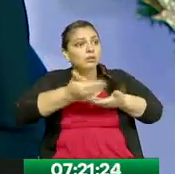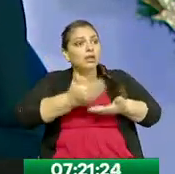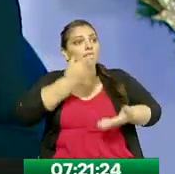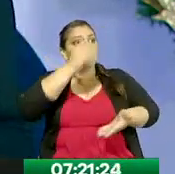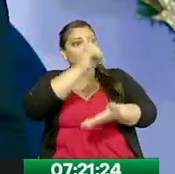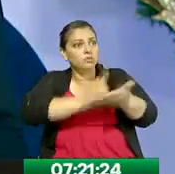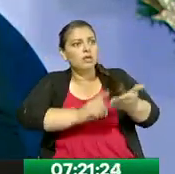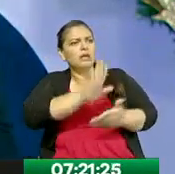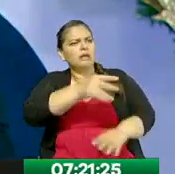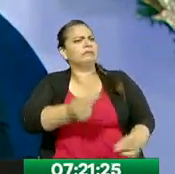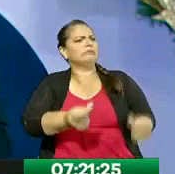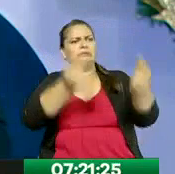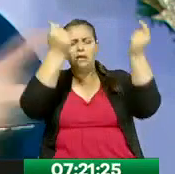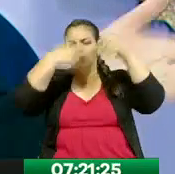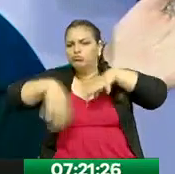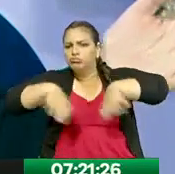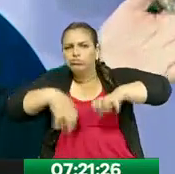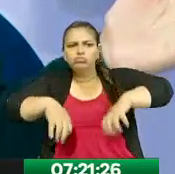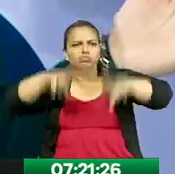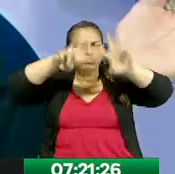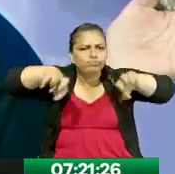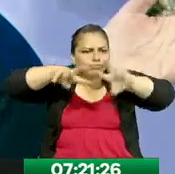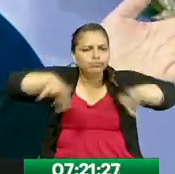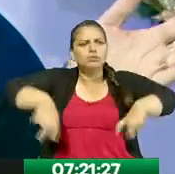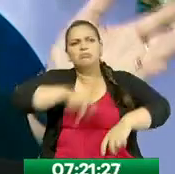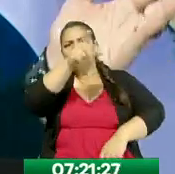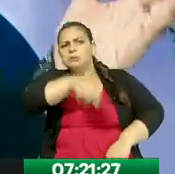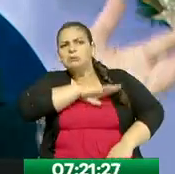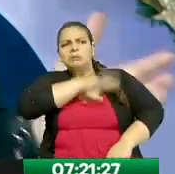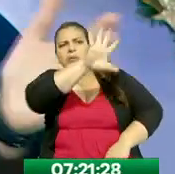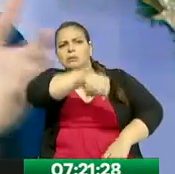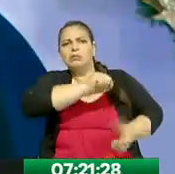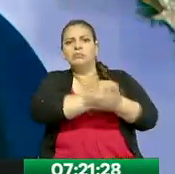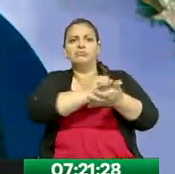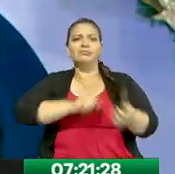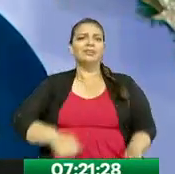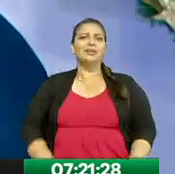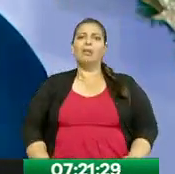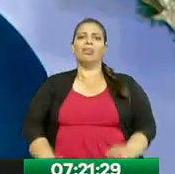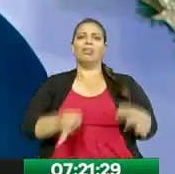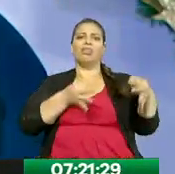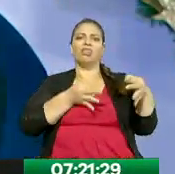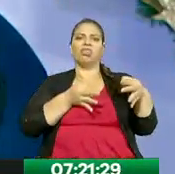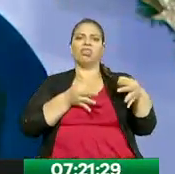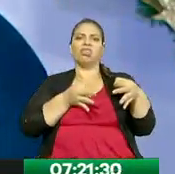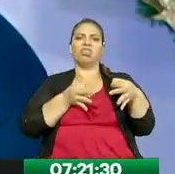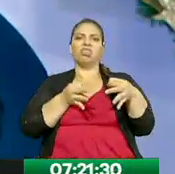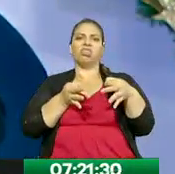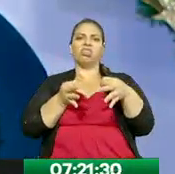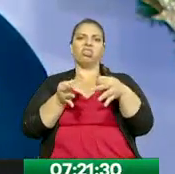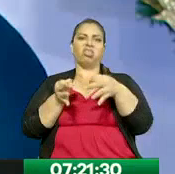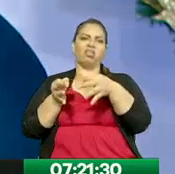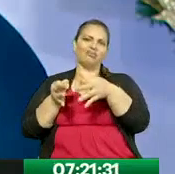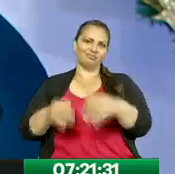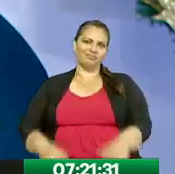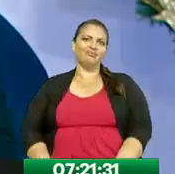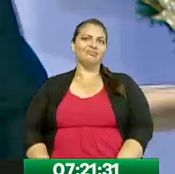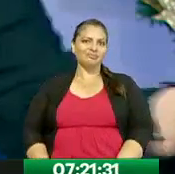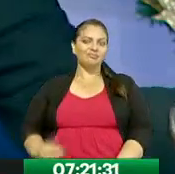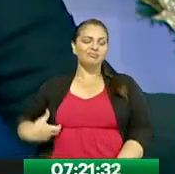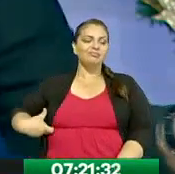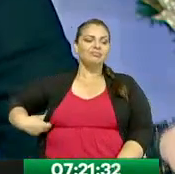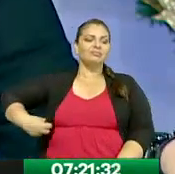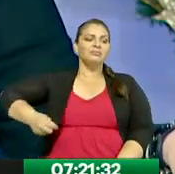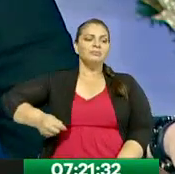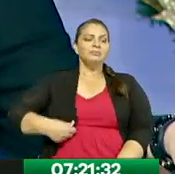corrupto. Es decir, dentro de este proceso estamos hablando de que todavía no hemos llegado realmente a una judicialización completa y más